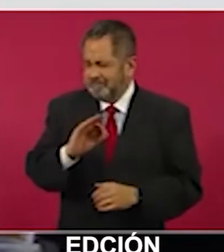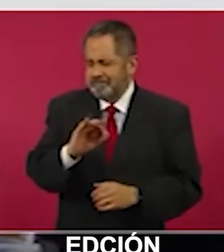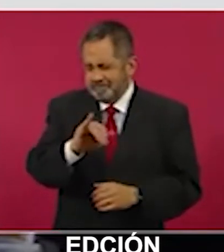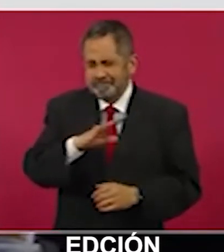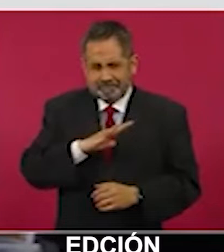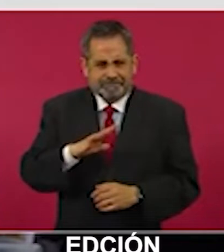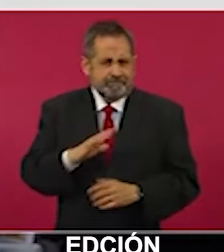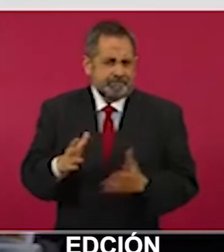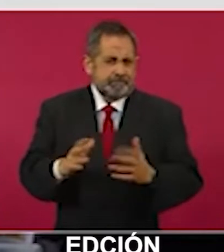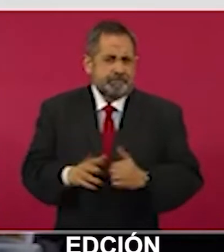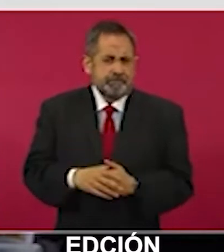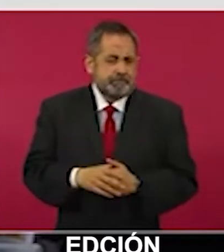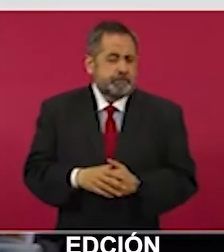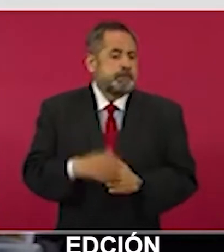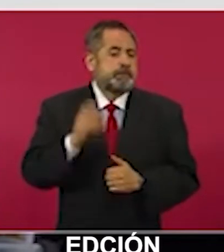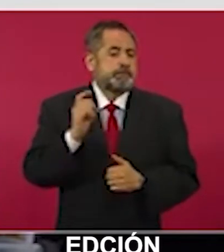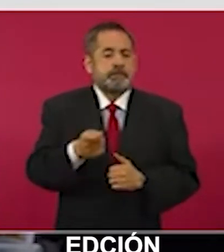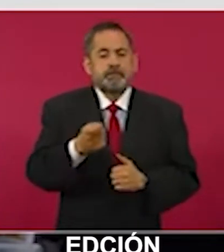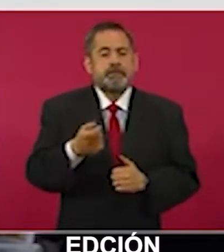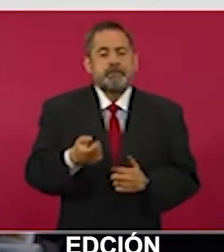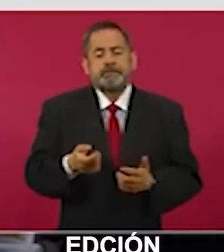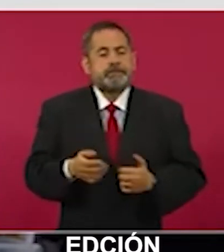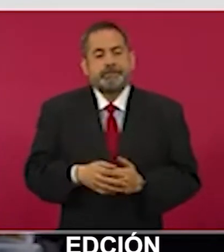Y el ejemplo